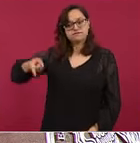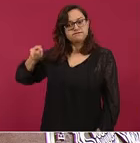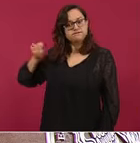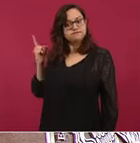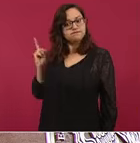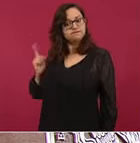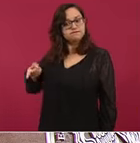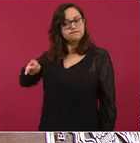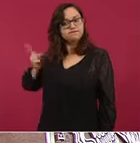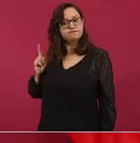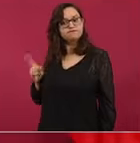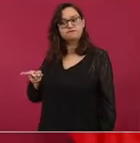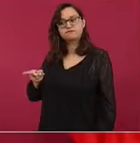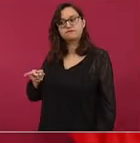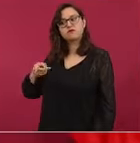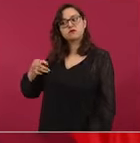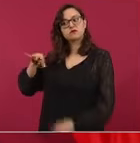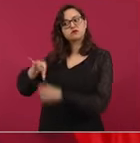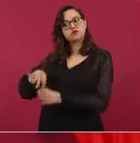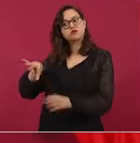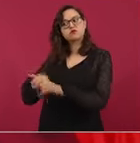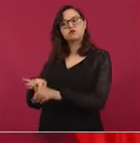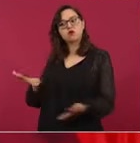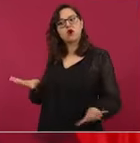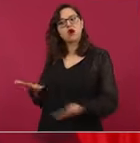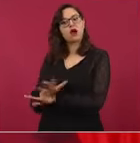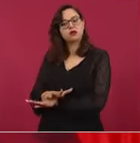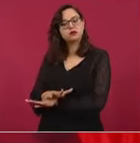para que cambiara su resolución.